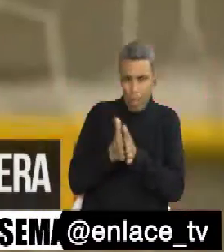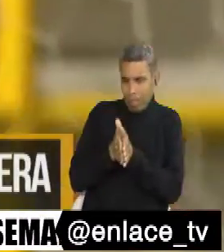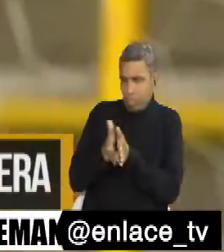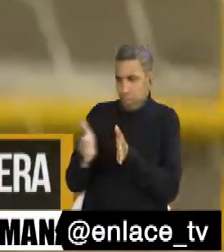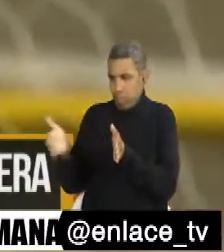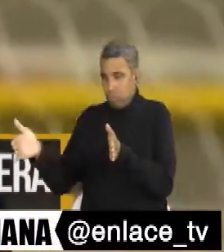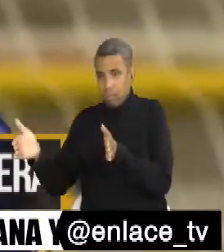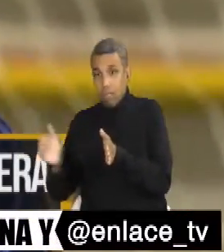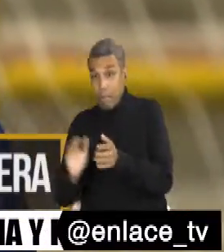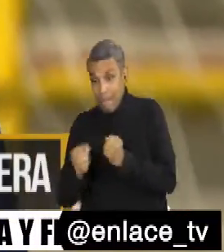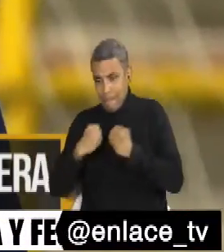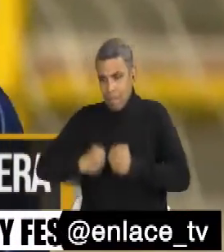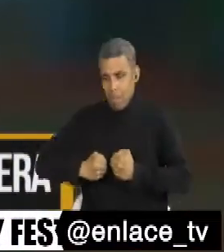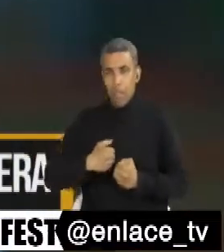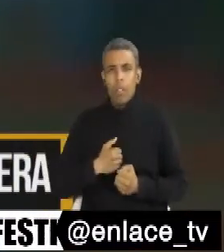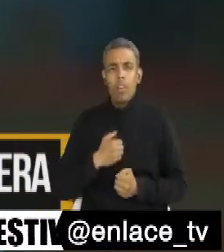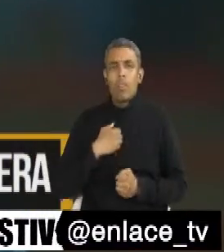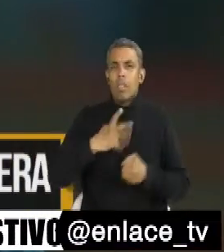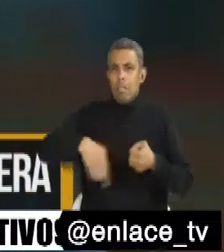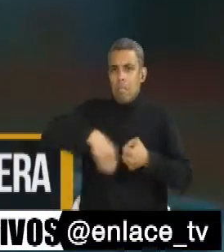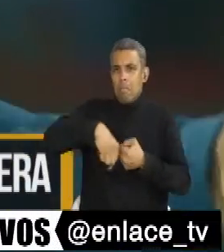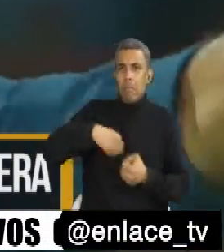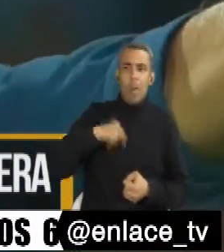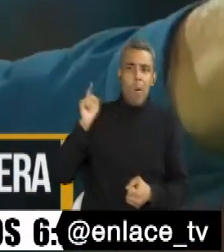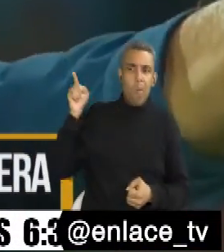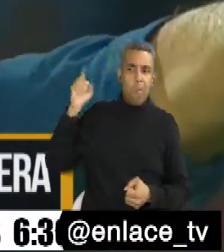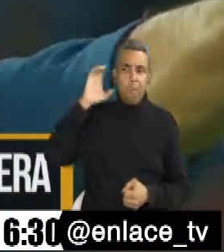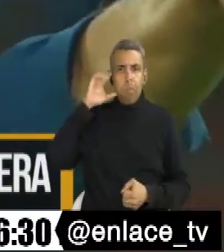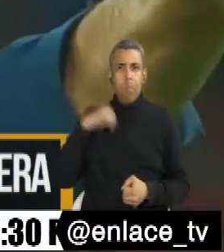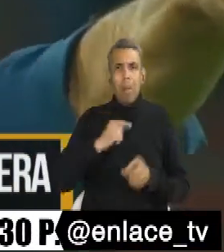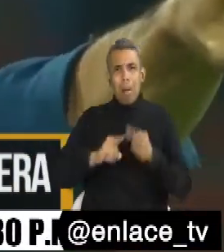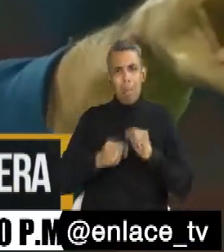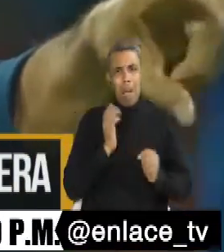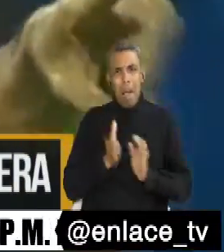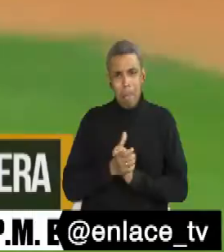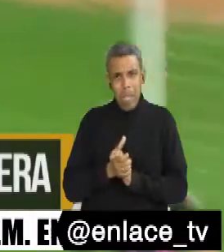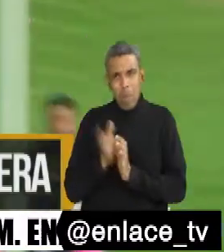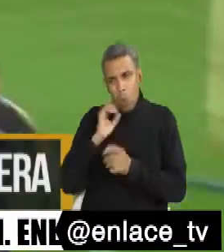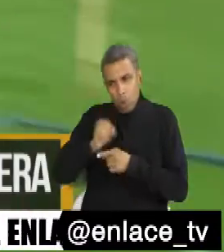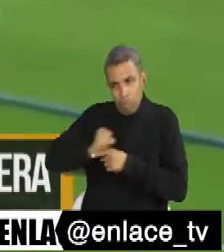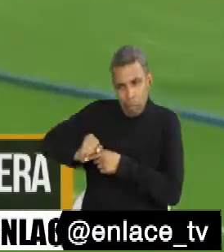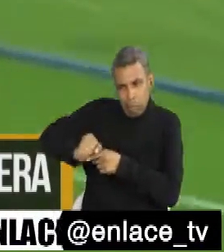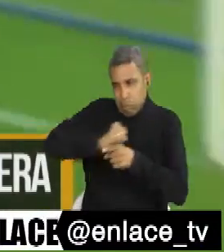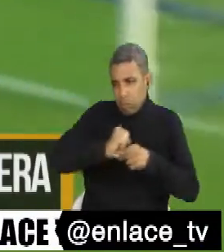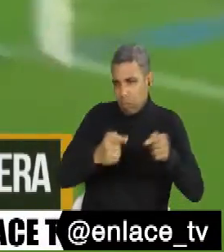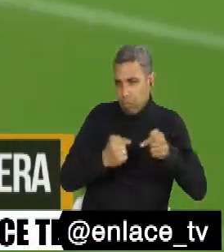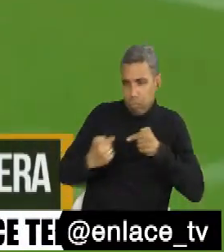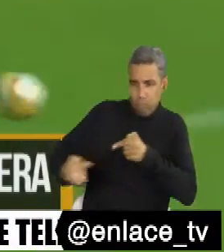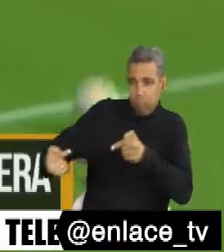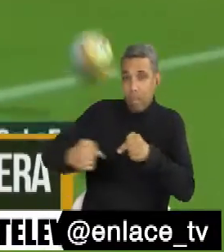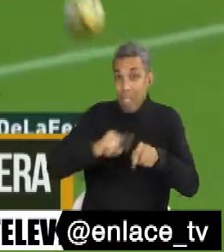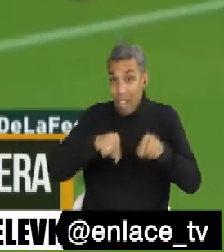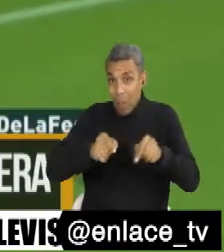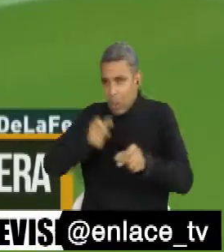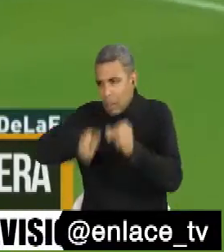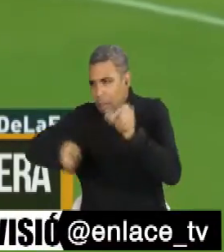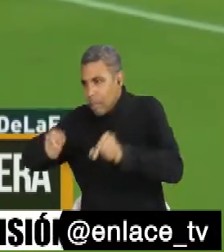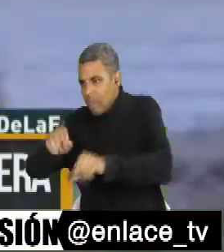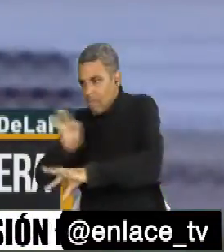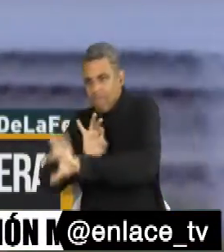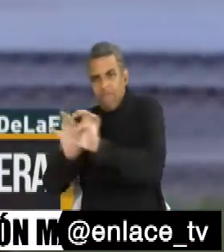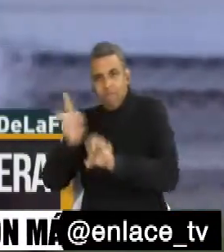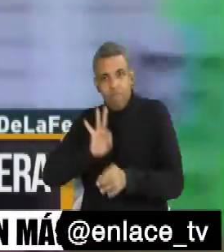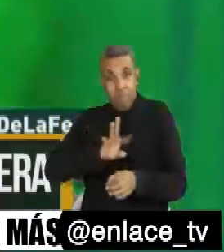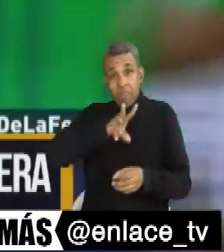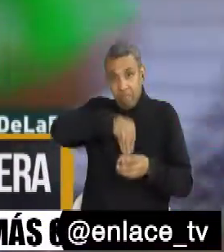estos días se encuentra en suelo antioqueño disputando partidos de pretemporada, ya presentó algunos refuerzos y de la misma manera se dieron a conocer a algunos